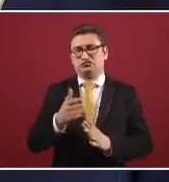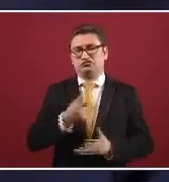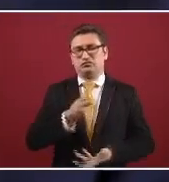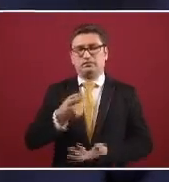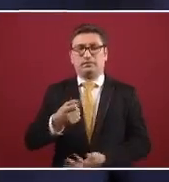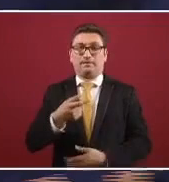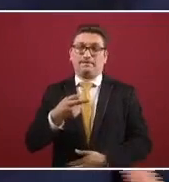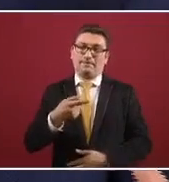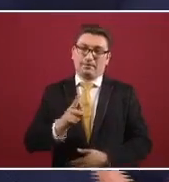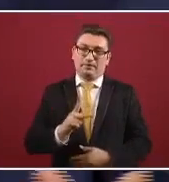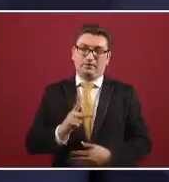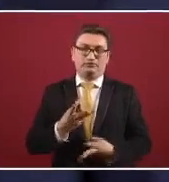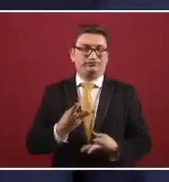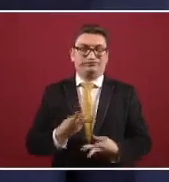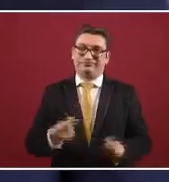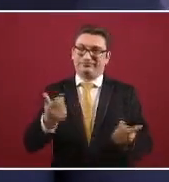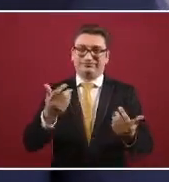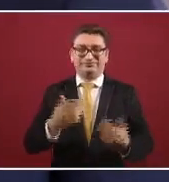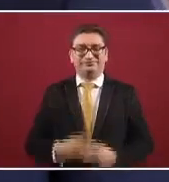pero pues ya se